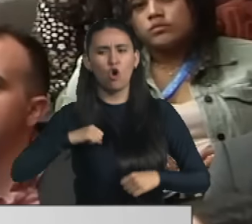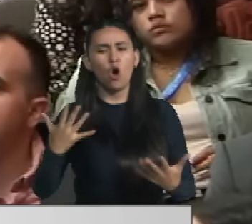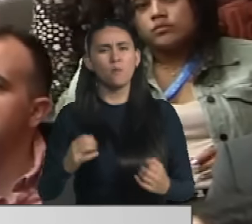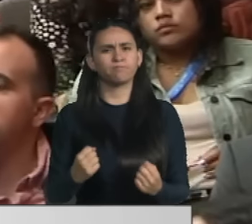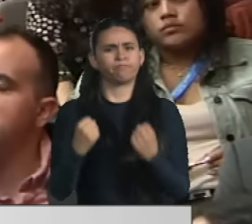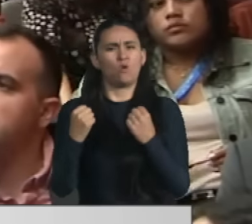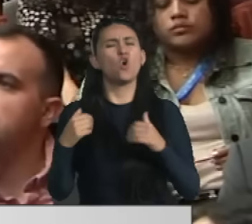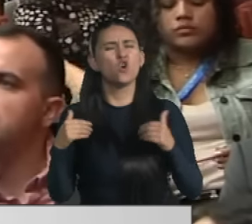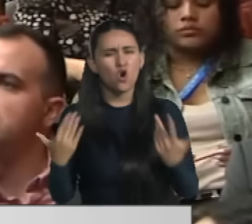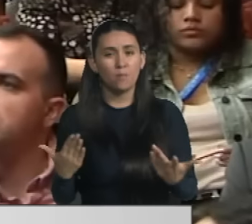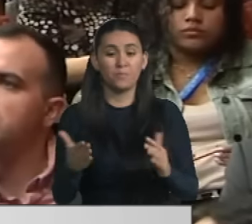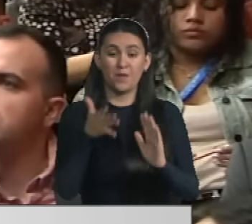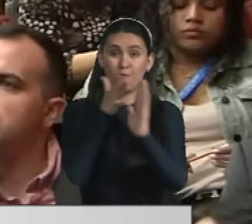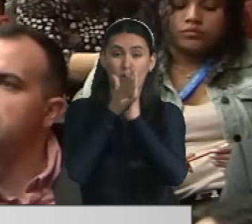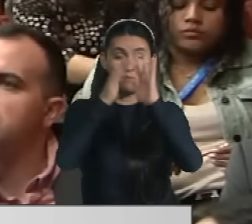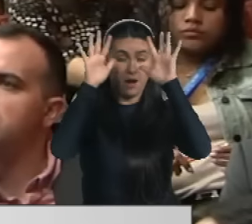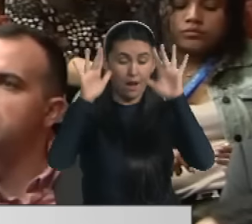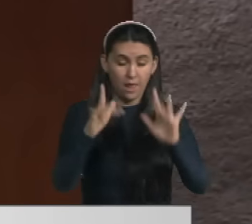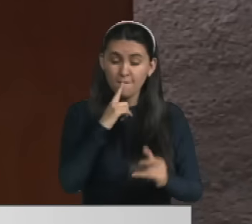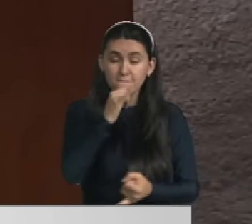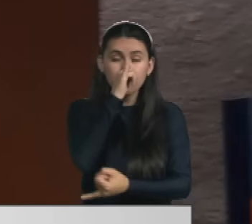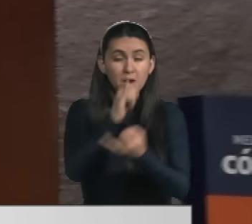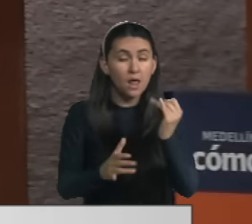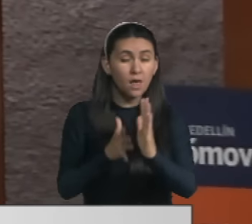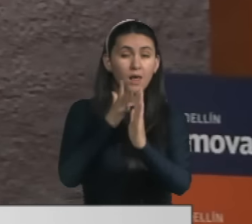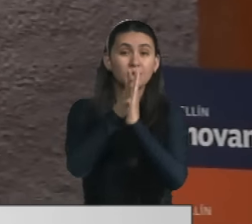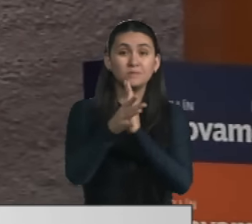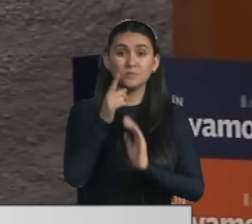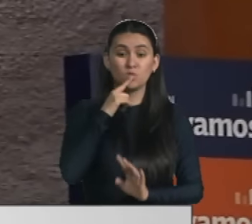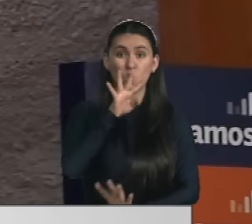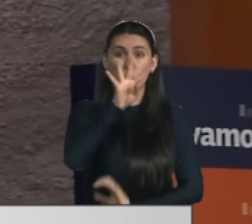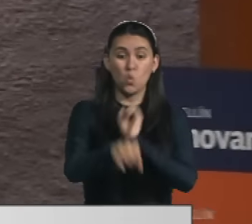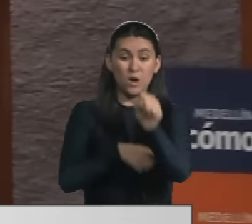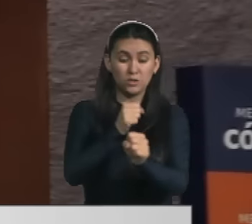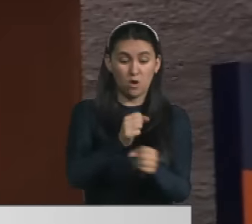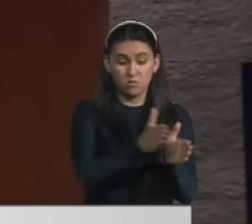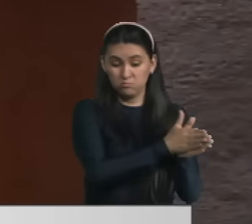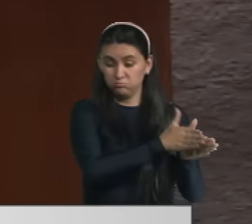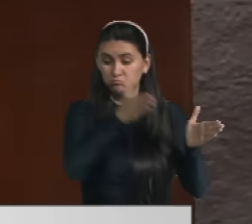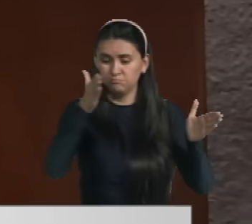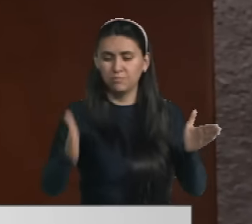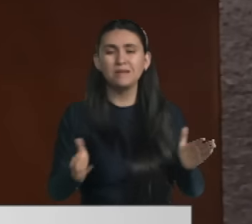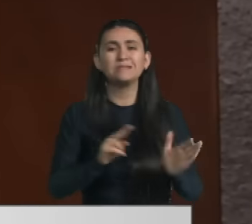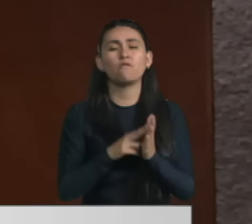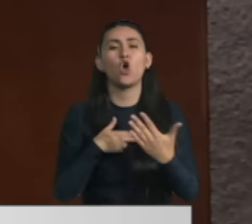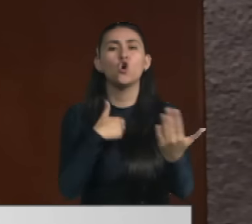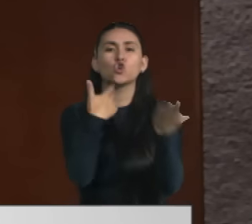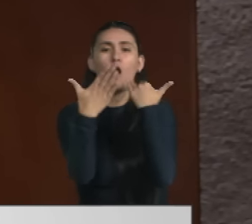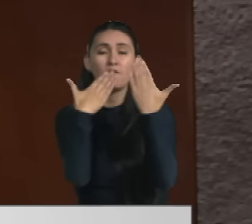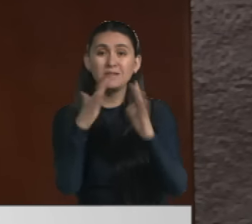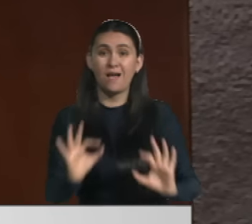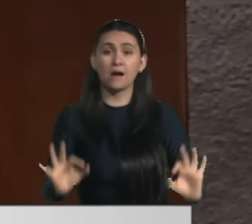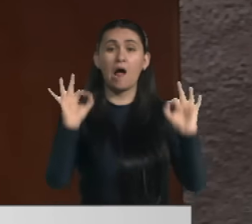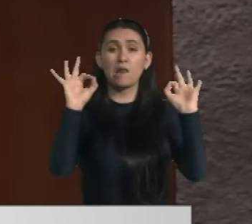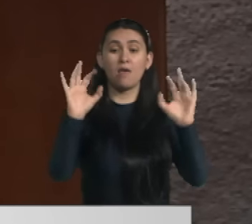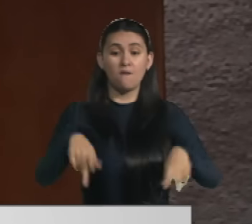El informe concluye que durante la administración de ese cuatrenio se deterioró la confianza y la calidad de